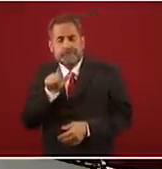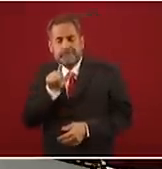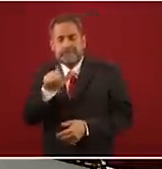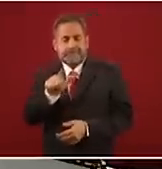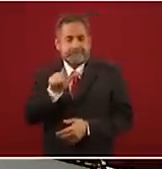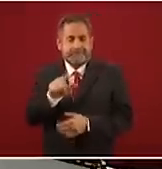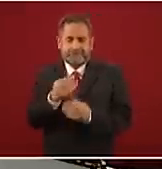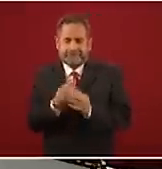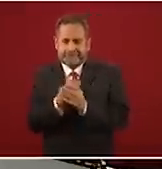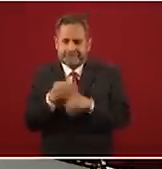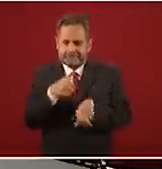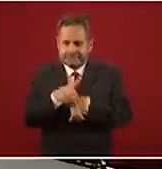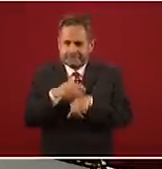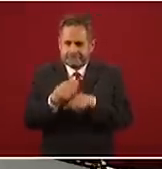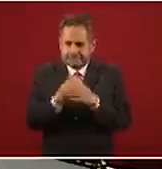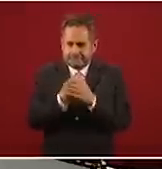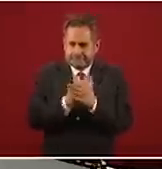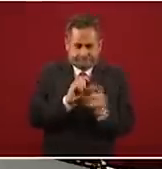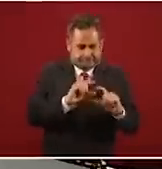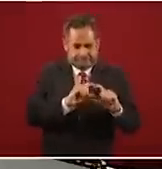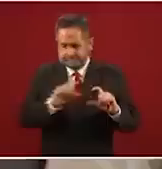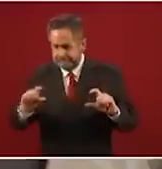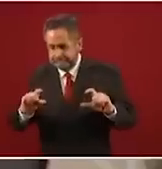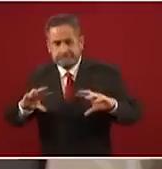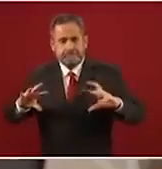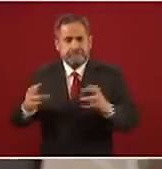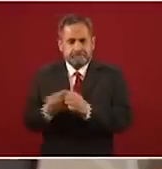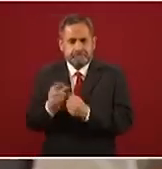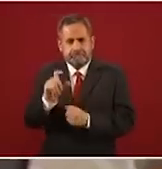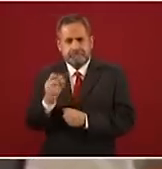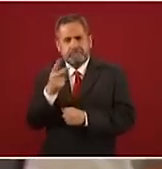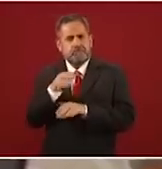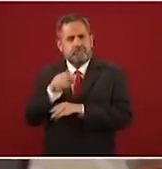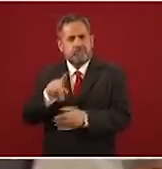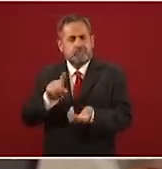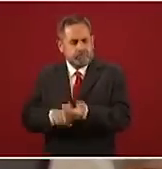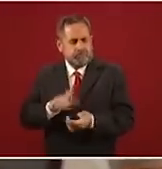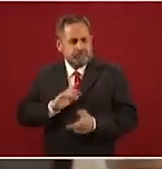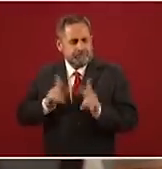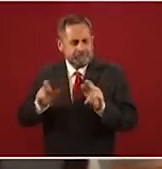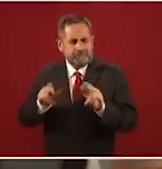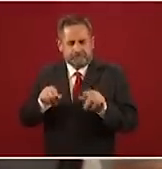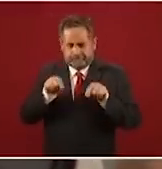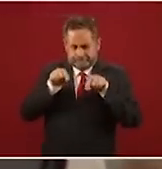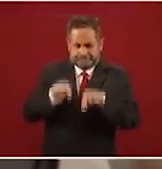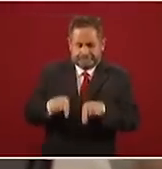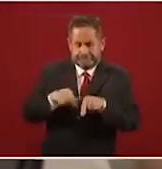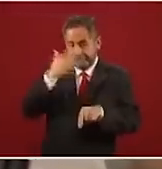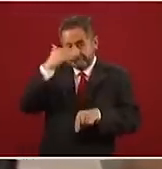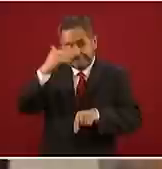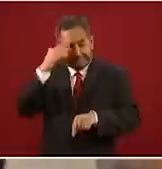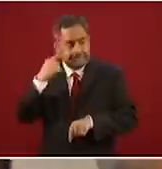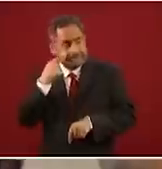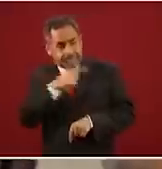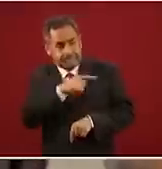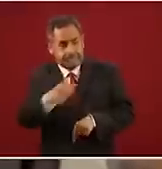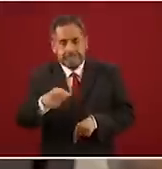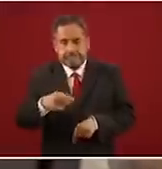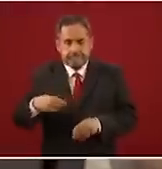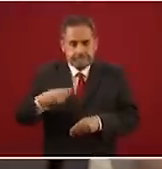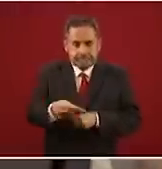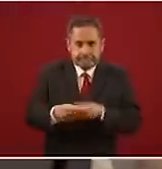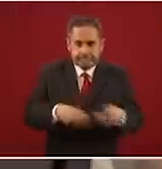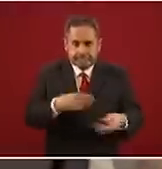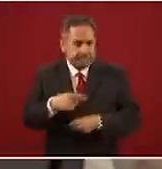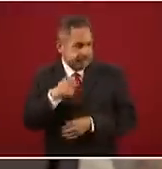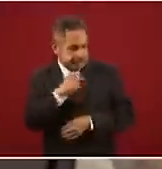claves de 24 oncológicos que ya teníamos en el radar de que iba a haber demanda por el mismo problema de la